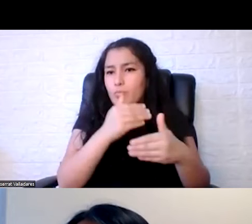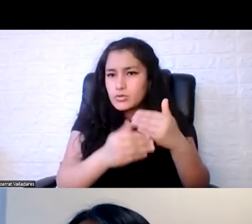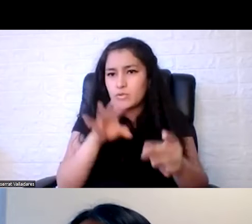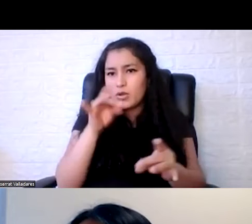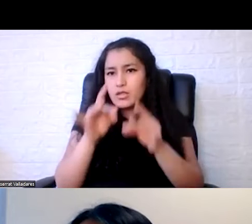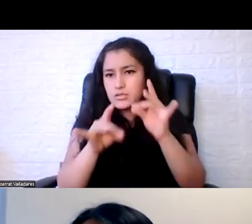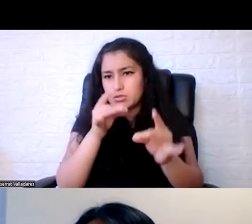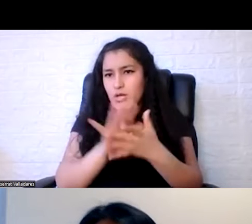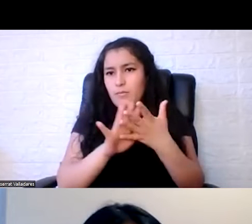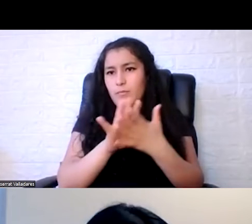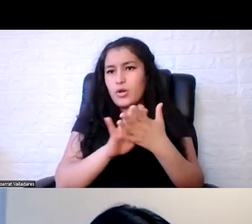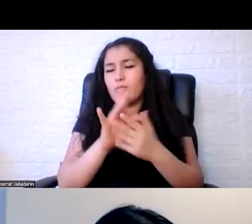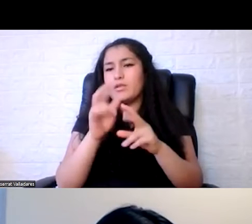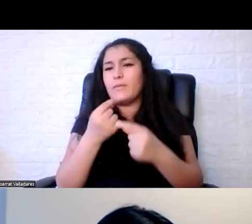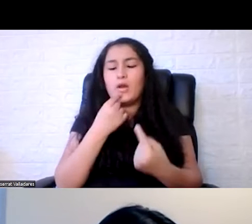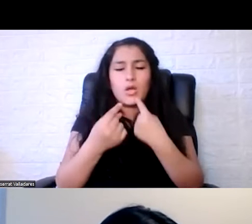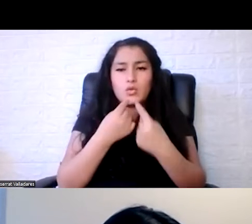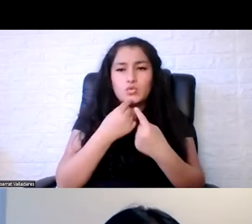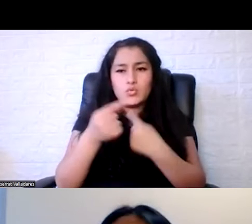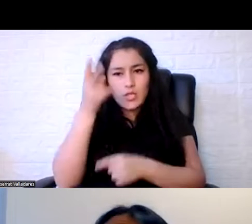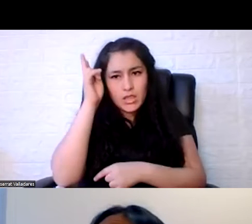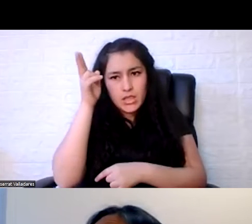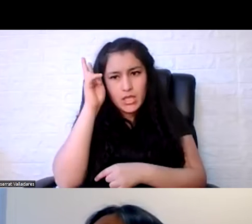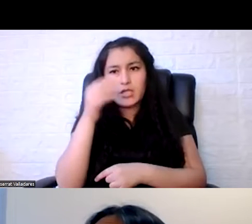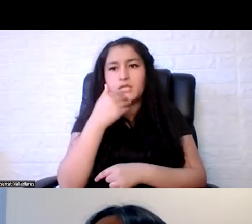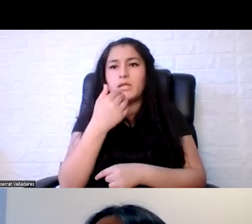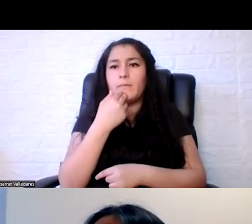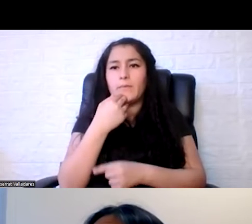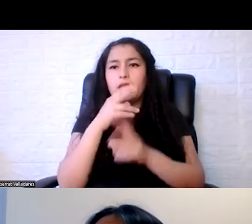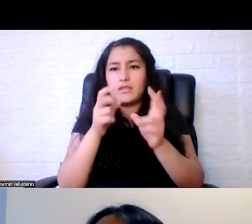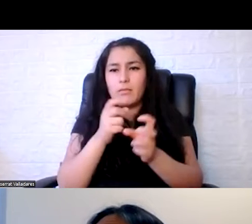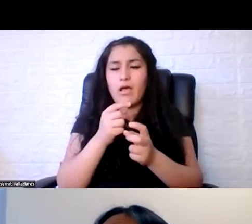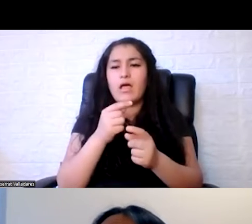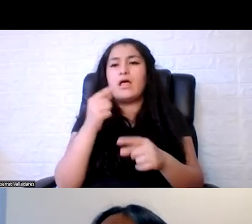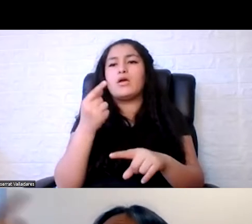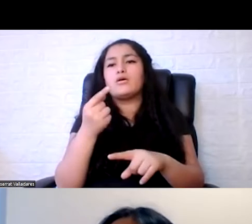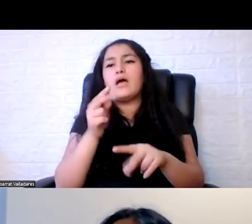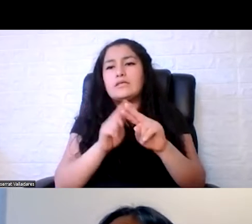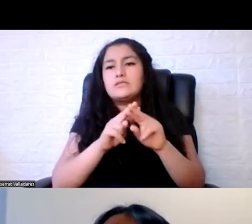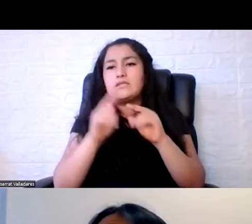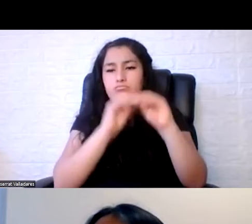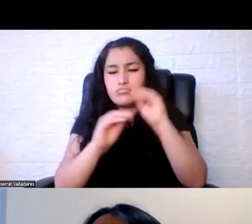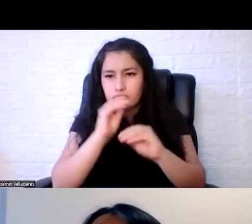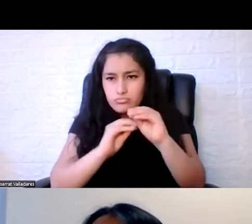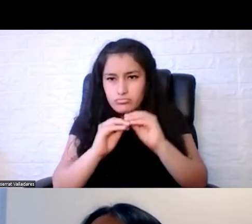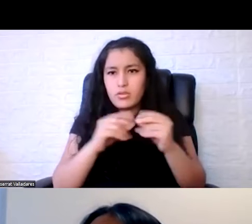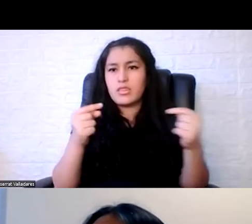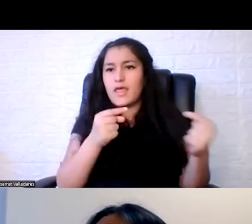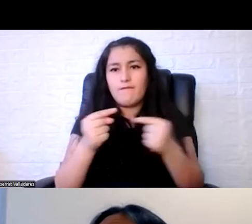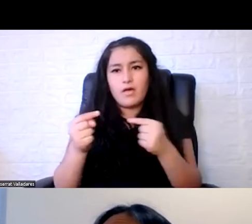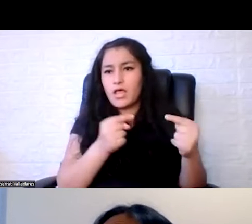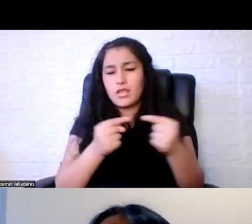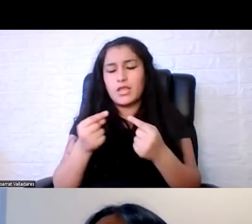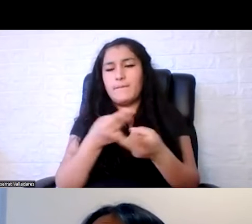es el proceso de la consulta indígena, y finalmente la construcción de un debate público, que deconstruyó con el tiempo la idea de